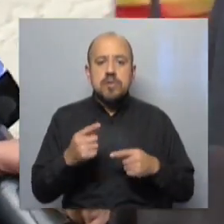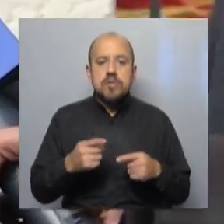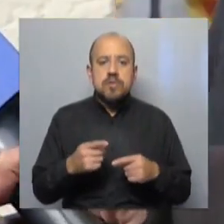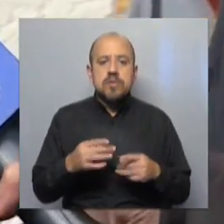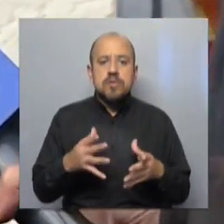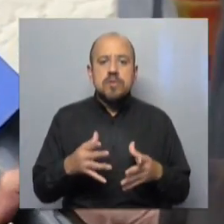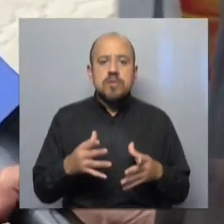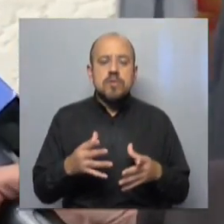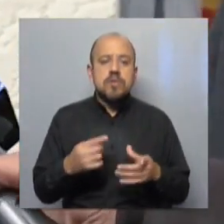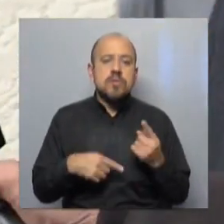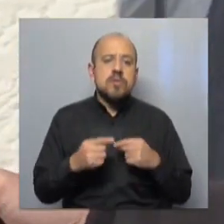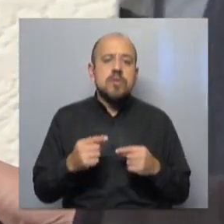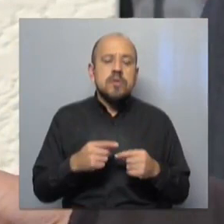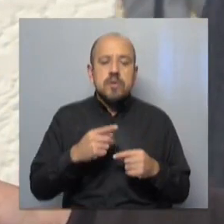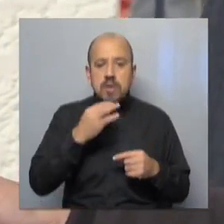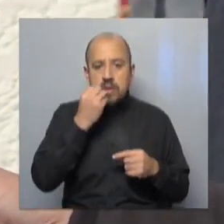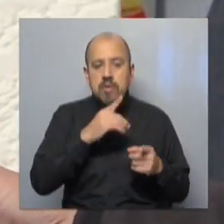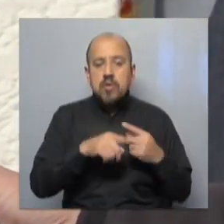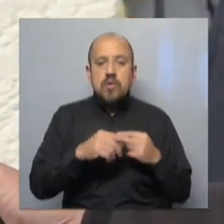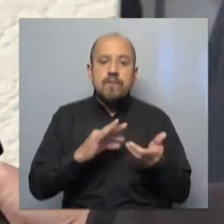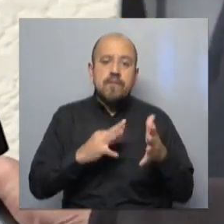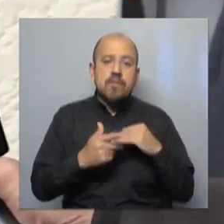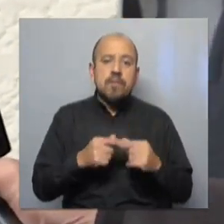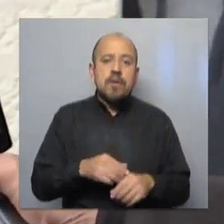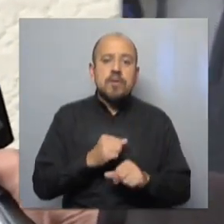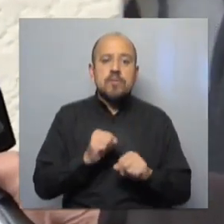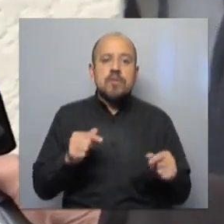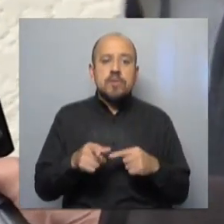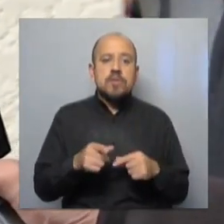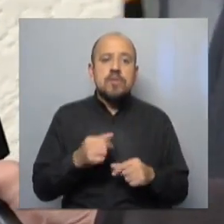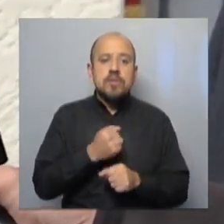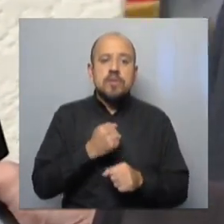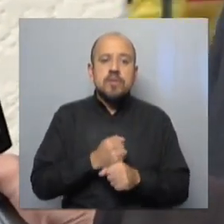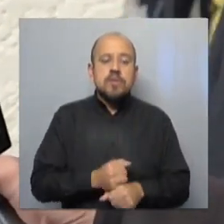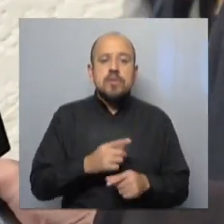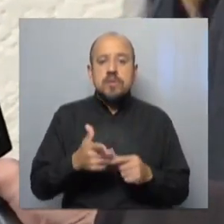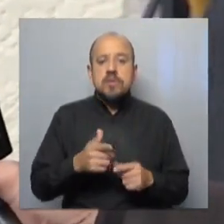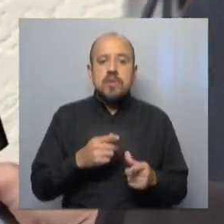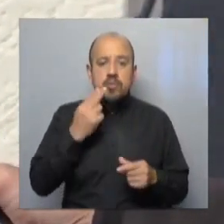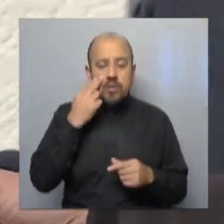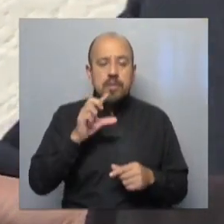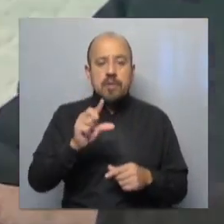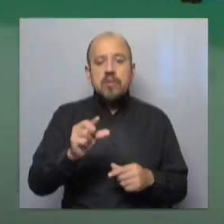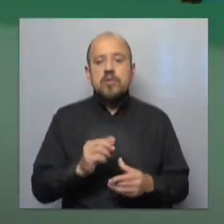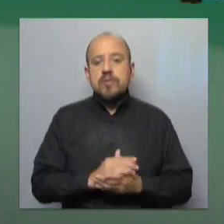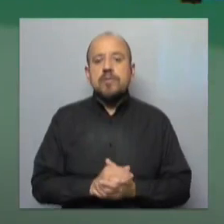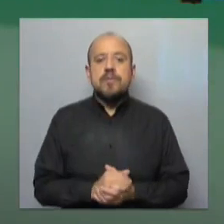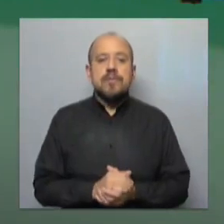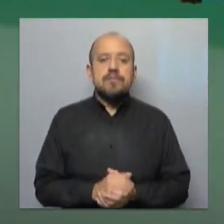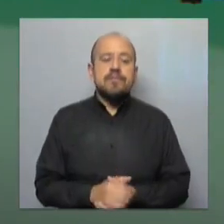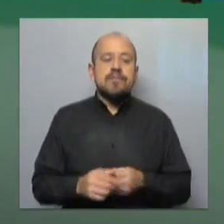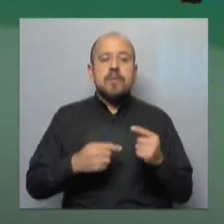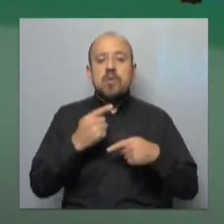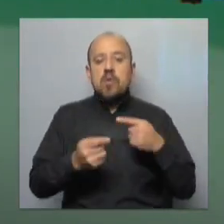tratando de intervenir de la mejor manera para que se concrete la obra y que afecte lo menos posible sigue en agenda